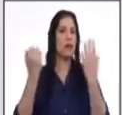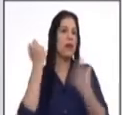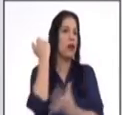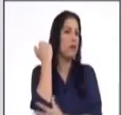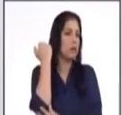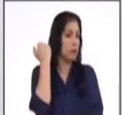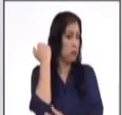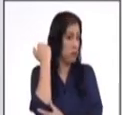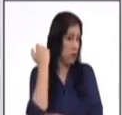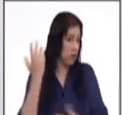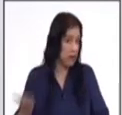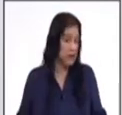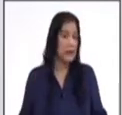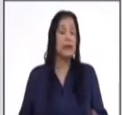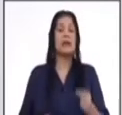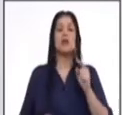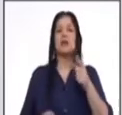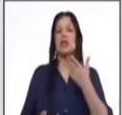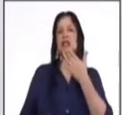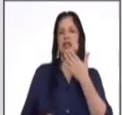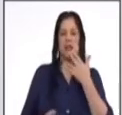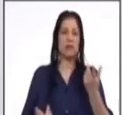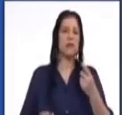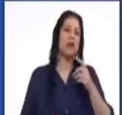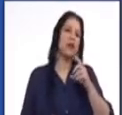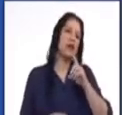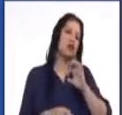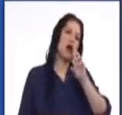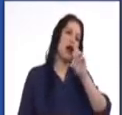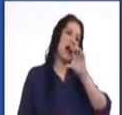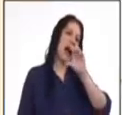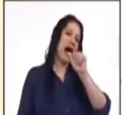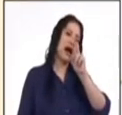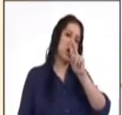bajos ingresos. Según el doctor Carlos Bustíos,